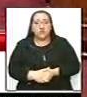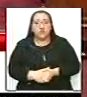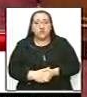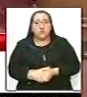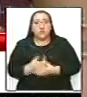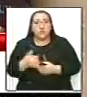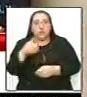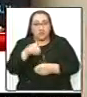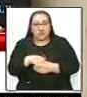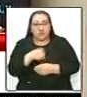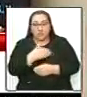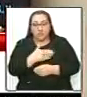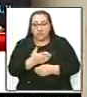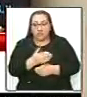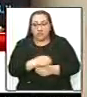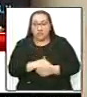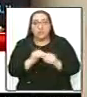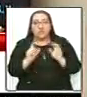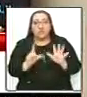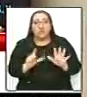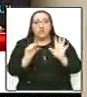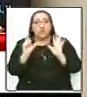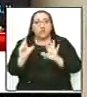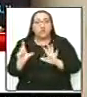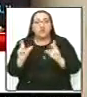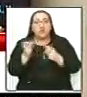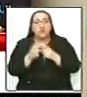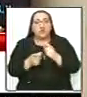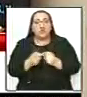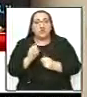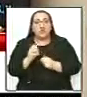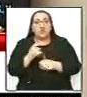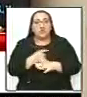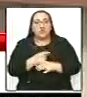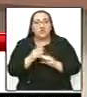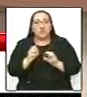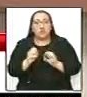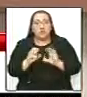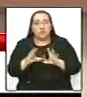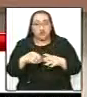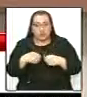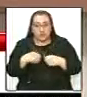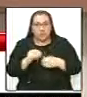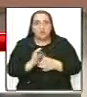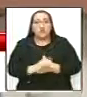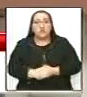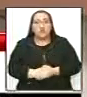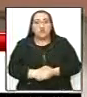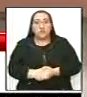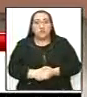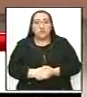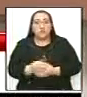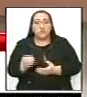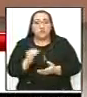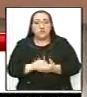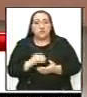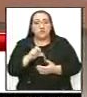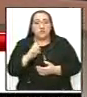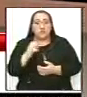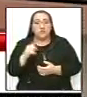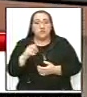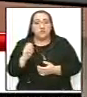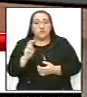Han votado a favor 77 señores congresistas, 0 en contra, 0 abstenciones. Más Lescano